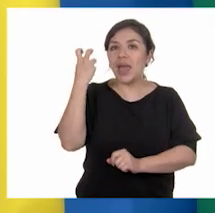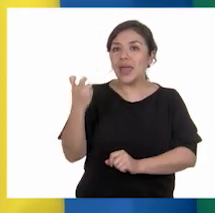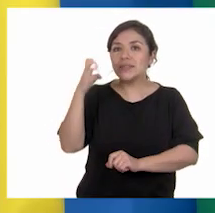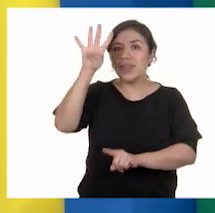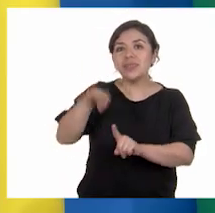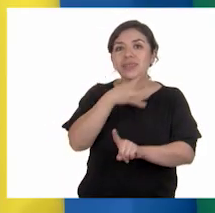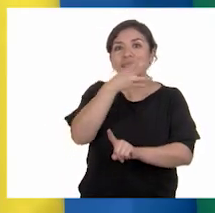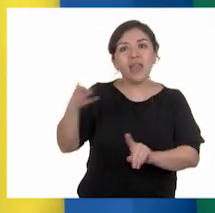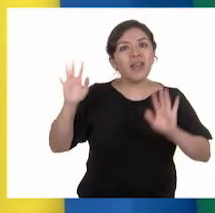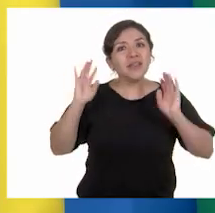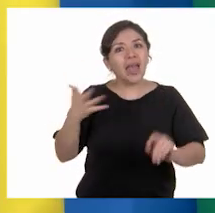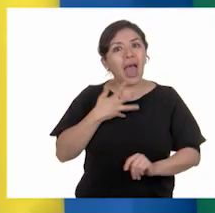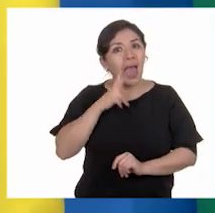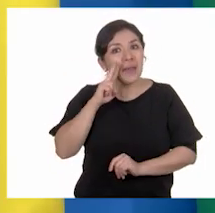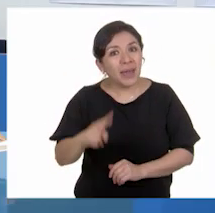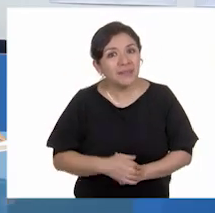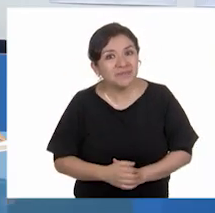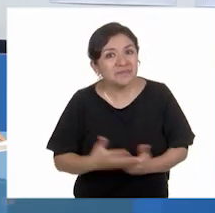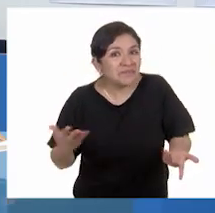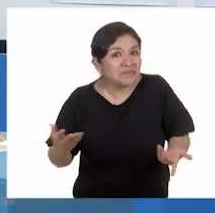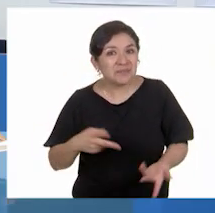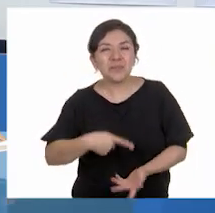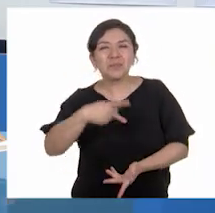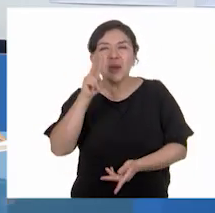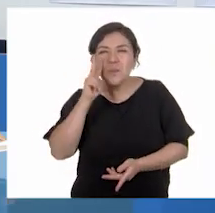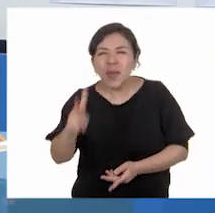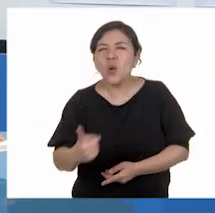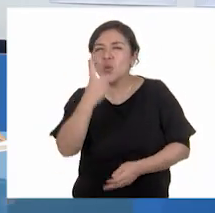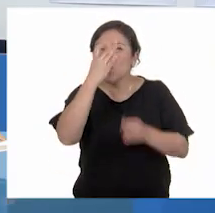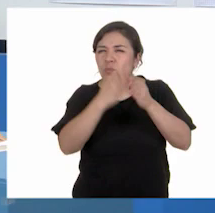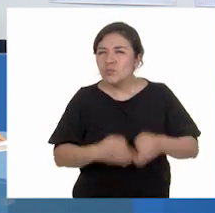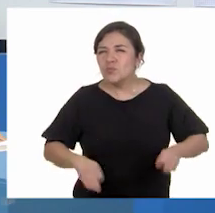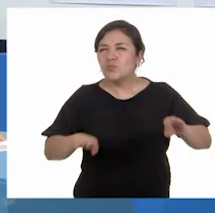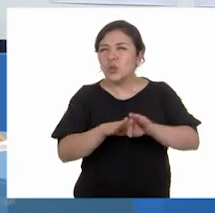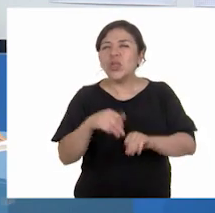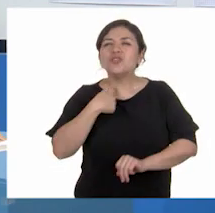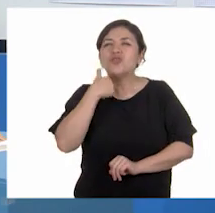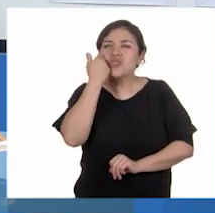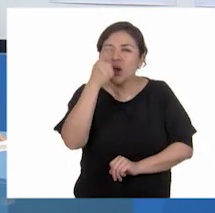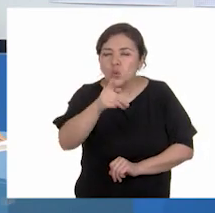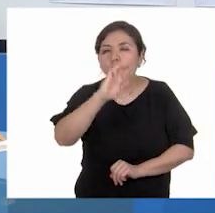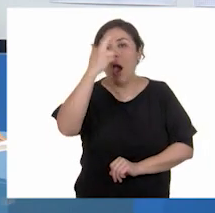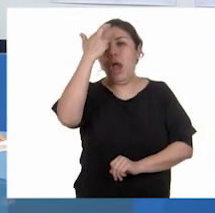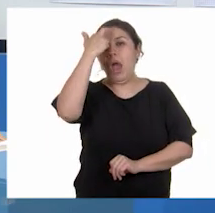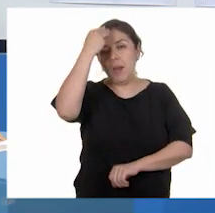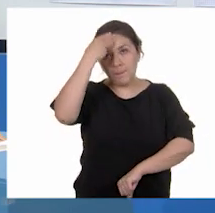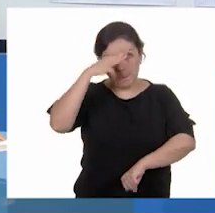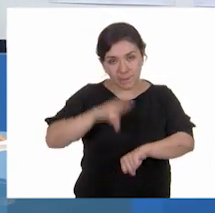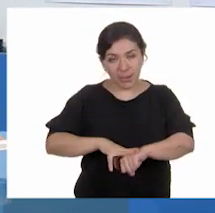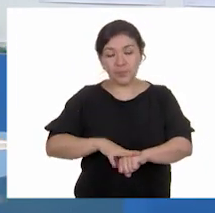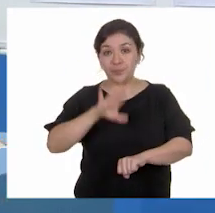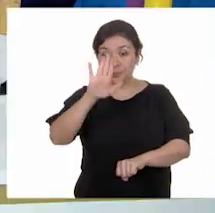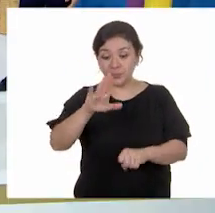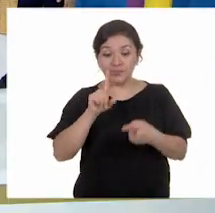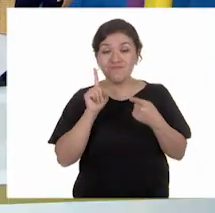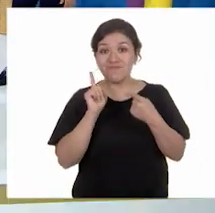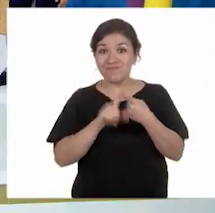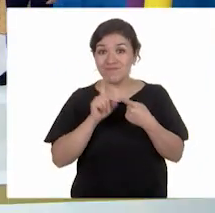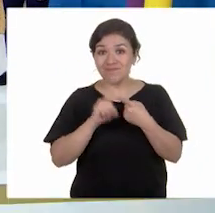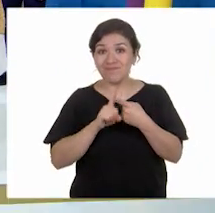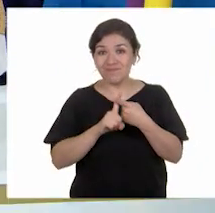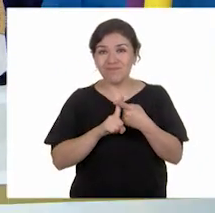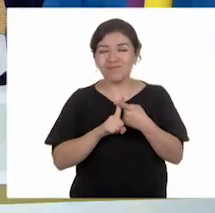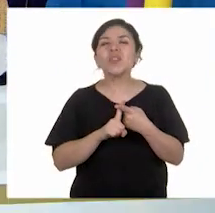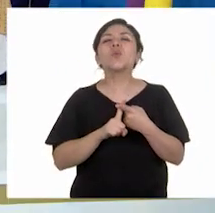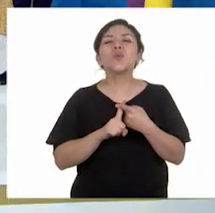esta tabla también. Pero aquí hay algo muy importante que quiero que recordemos. En primer lugar,